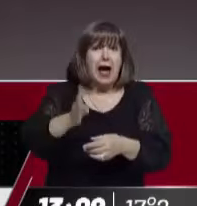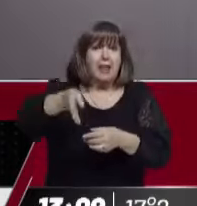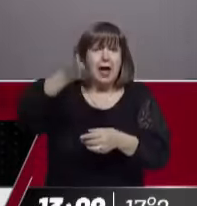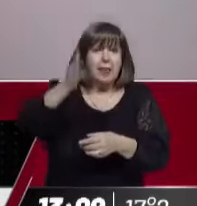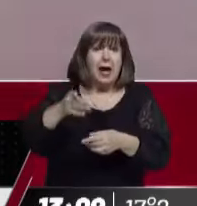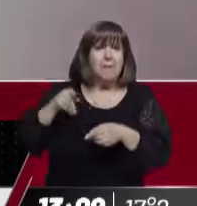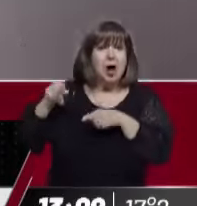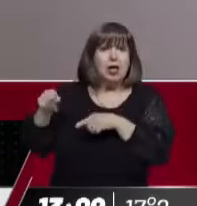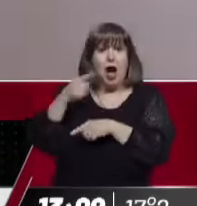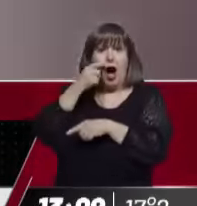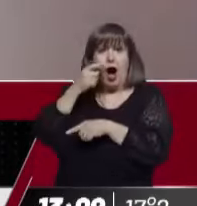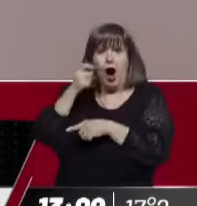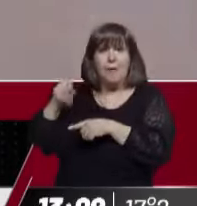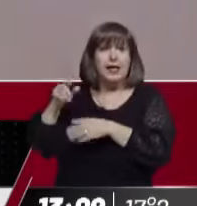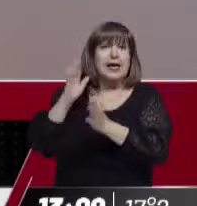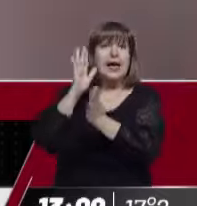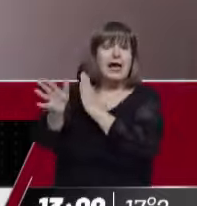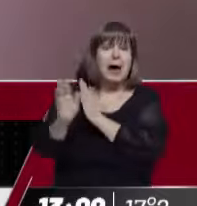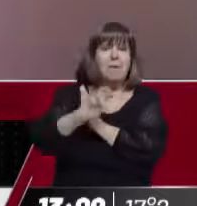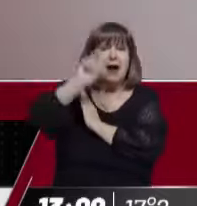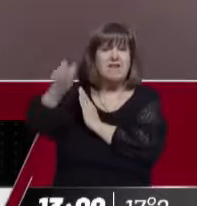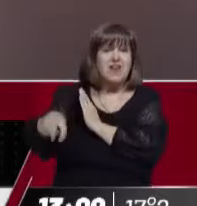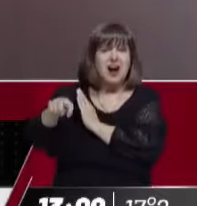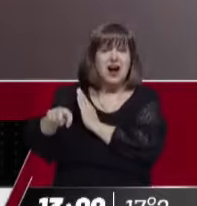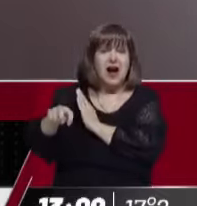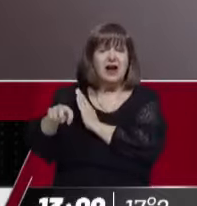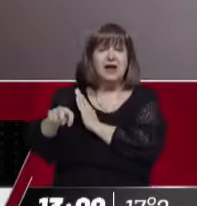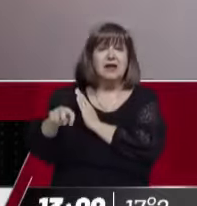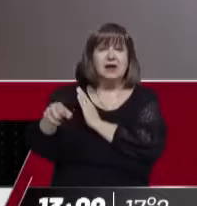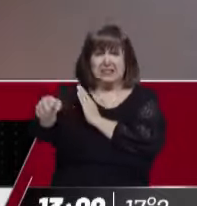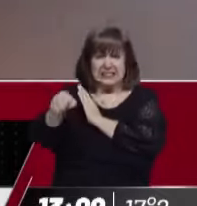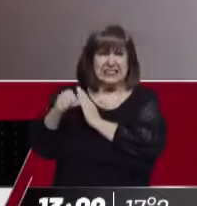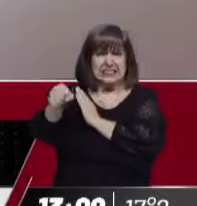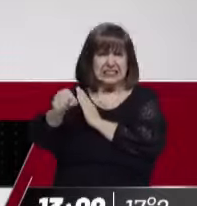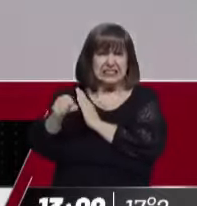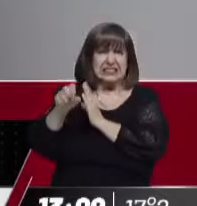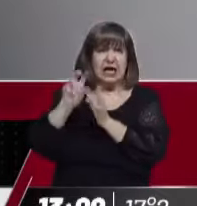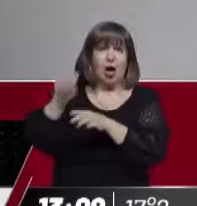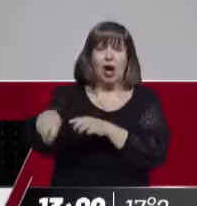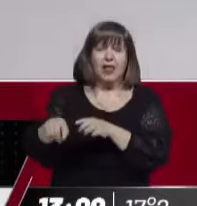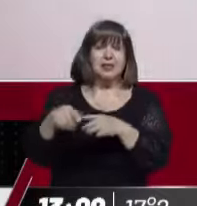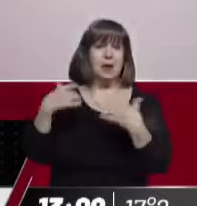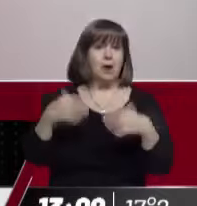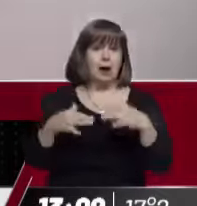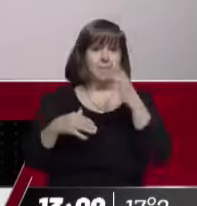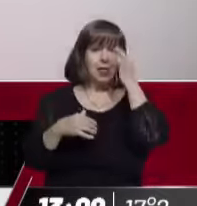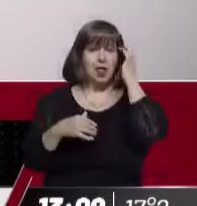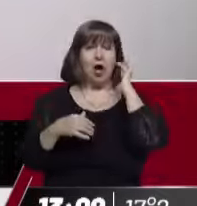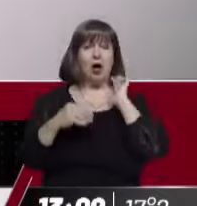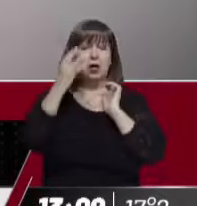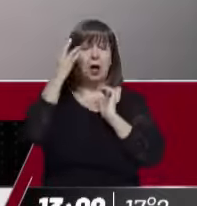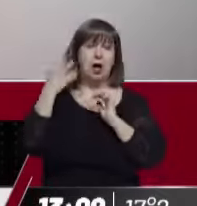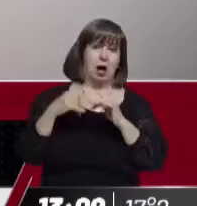el abusador quería escapar del micro forcejeando la puerta. Si quieren, podemos ver el video del momento. Dale, lo